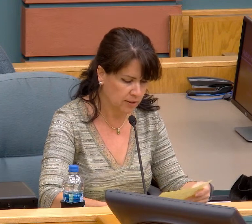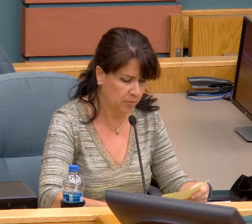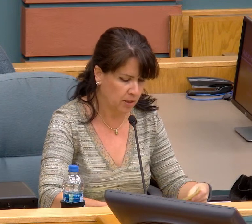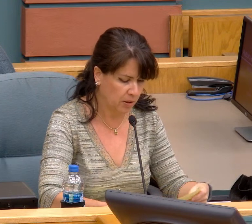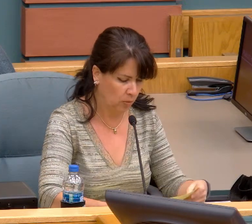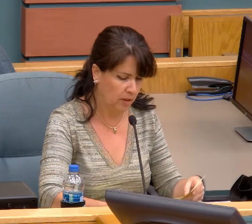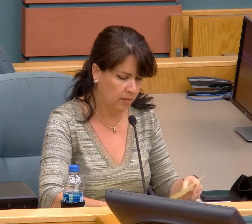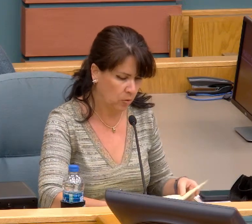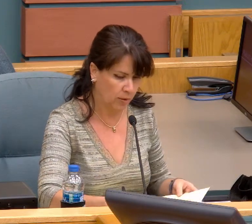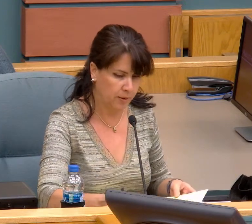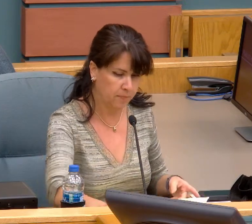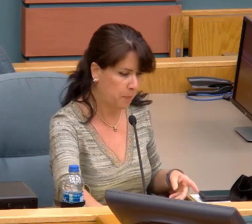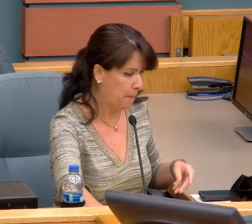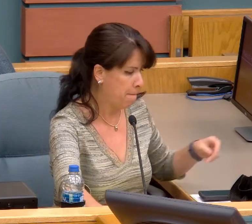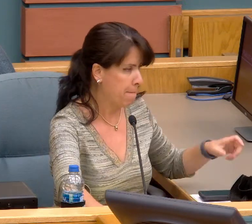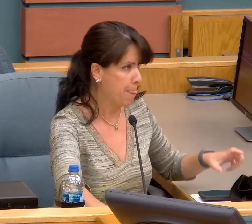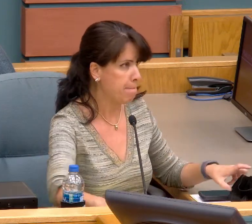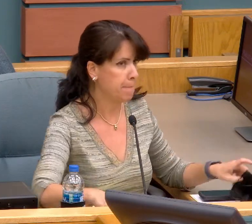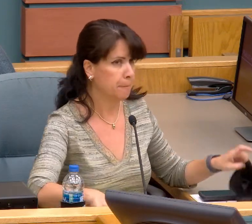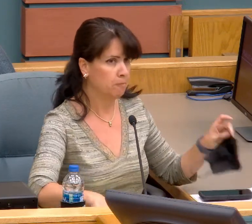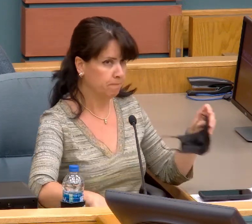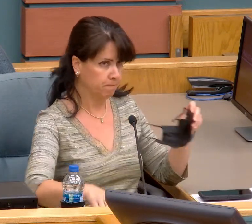todo se le pide que tome la vacuna.